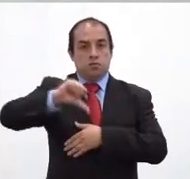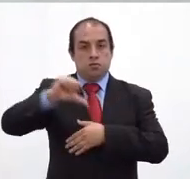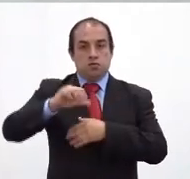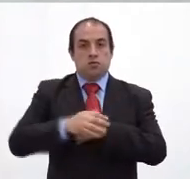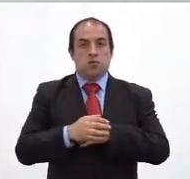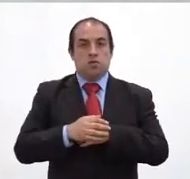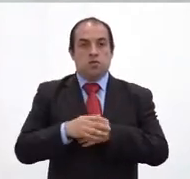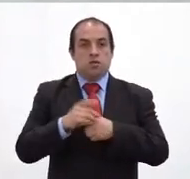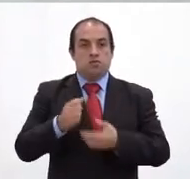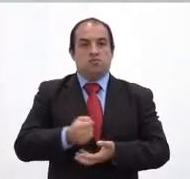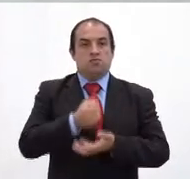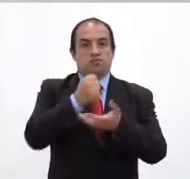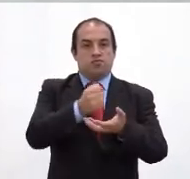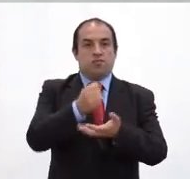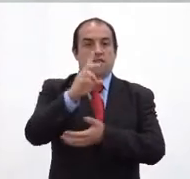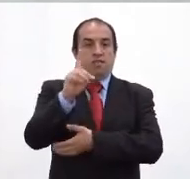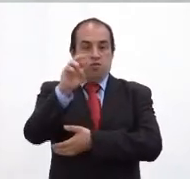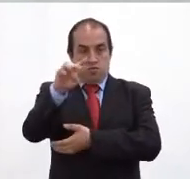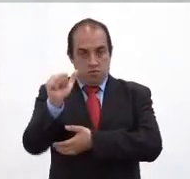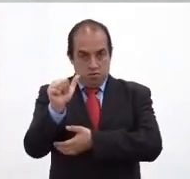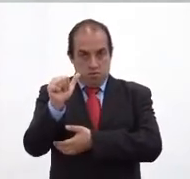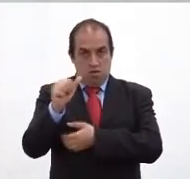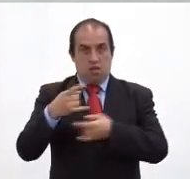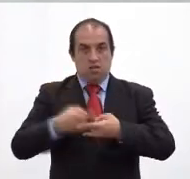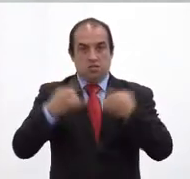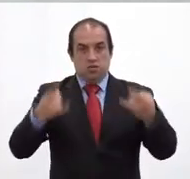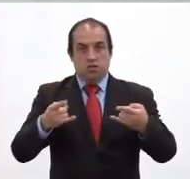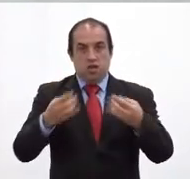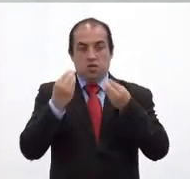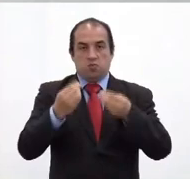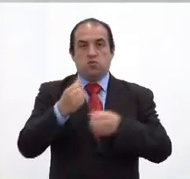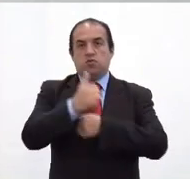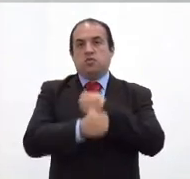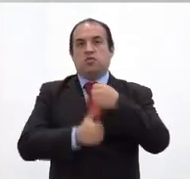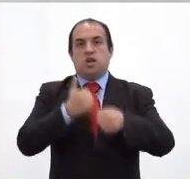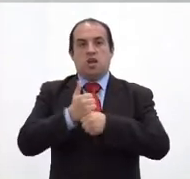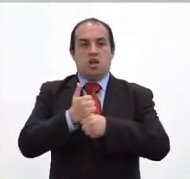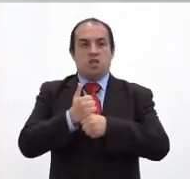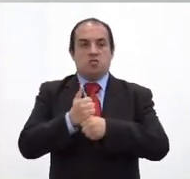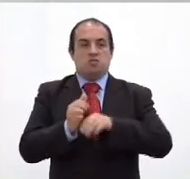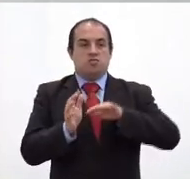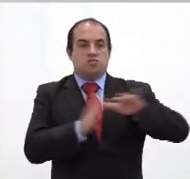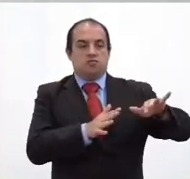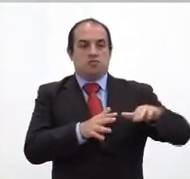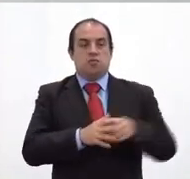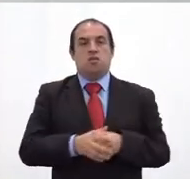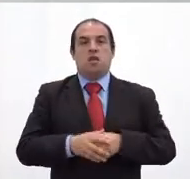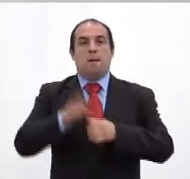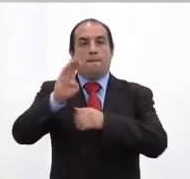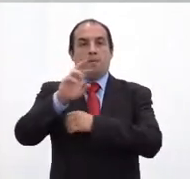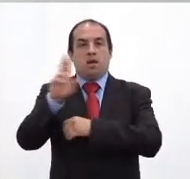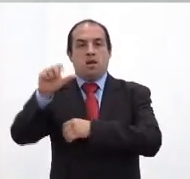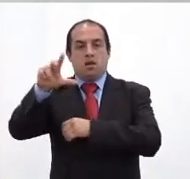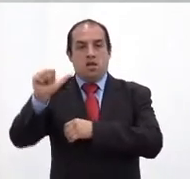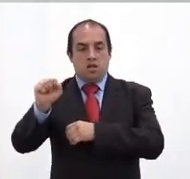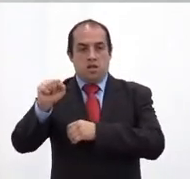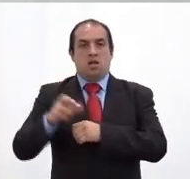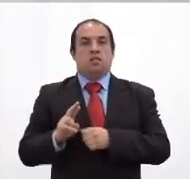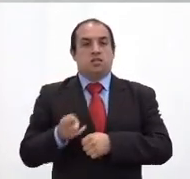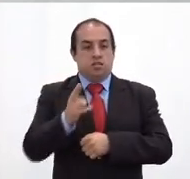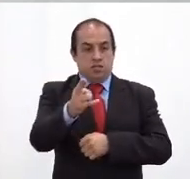deuda histórica en Magdalena Contreras. Van muchos años de abandono de las barrancas, del río, de esta parte de la barranca La